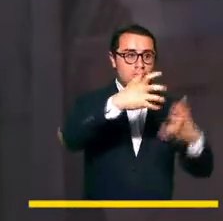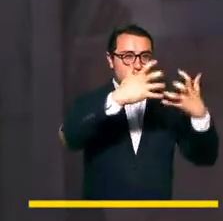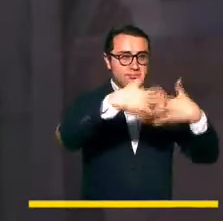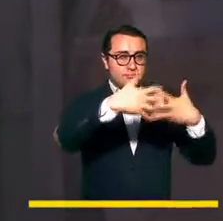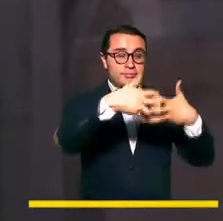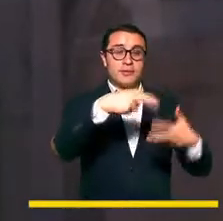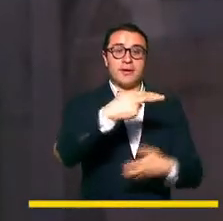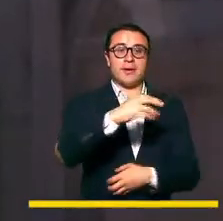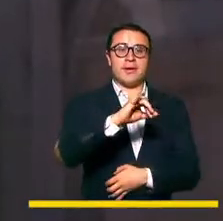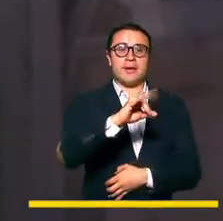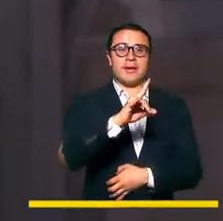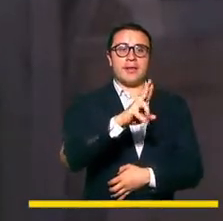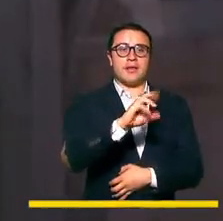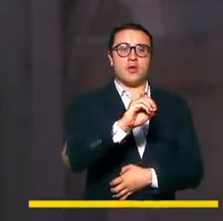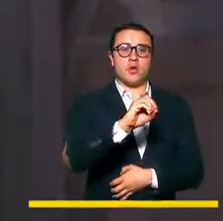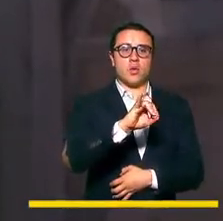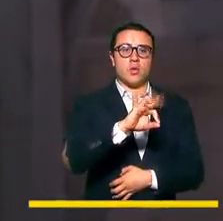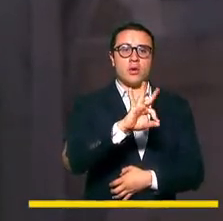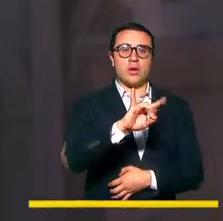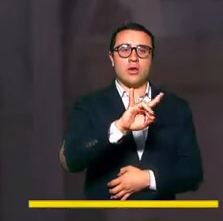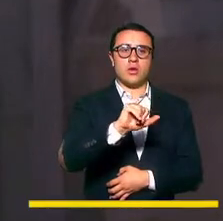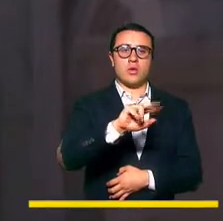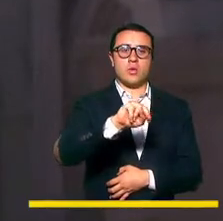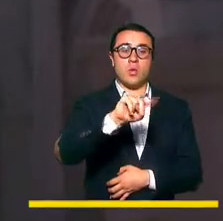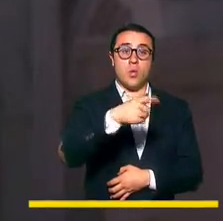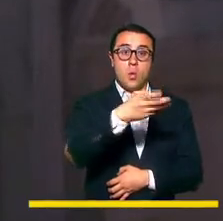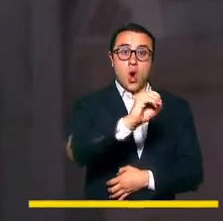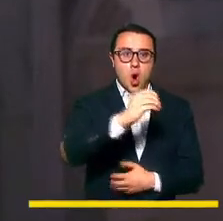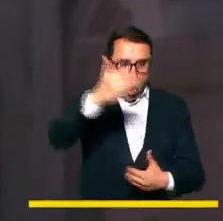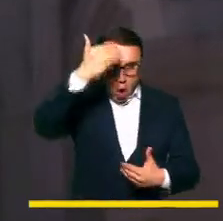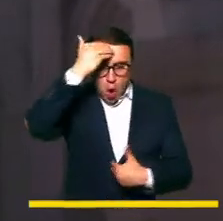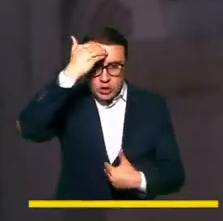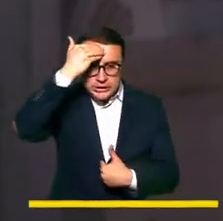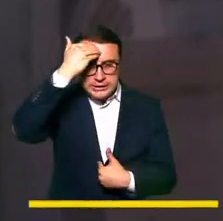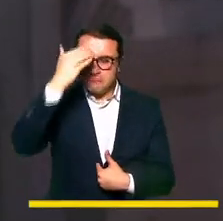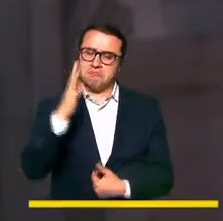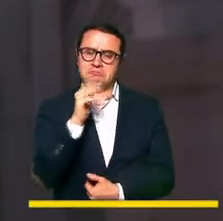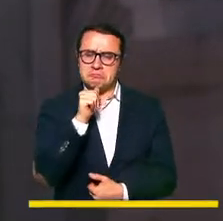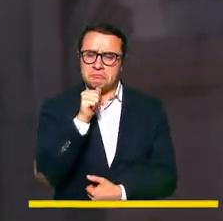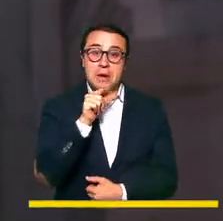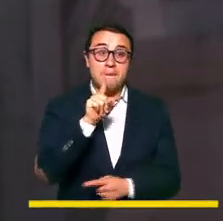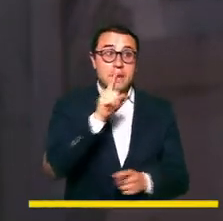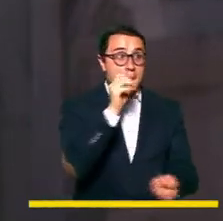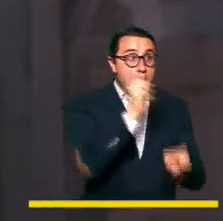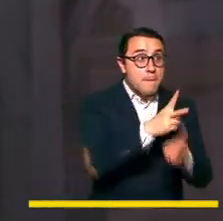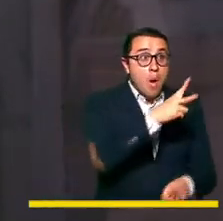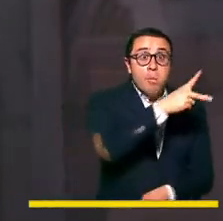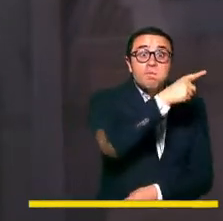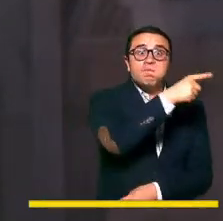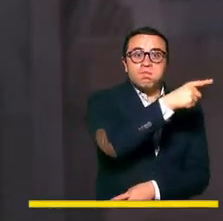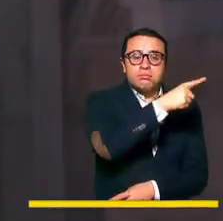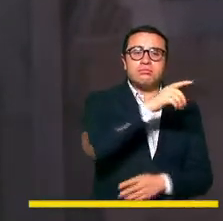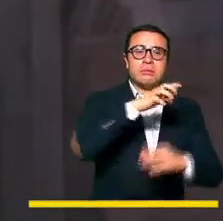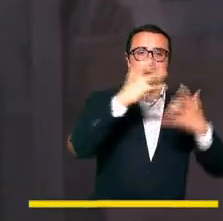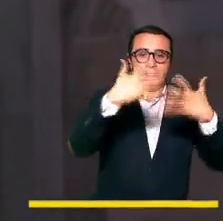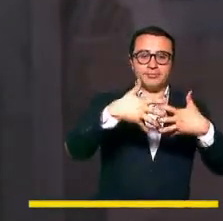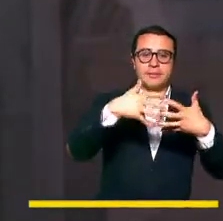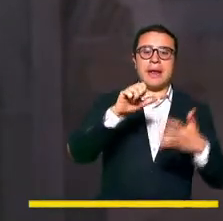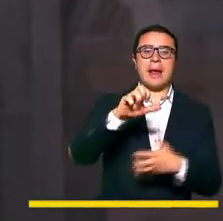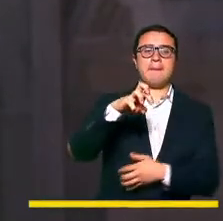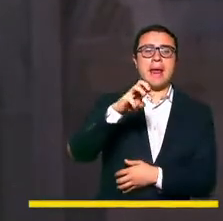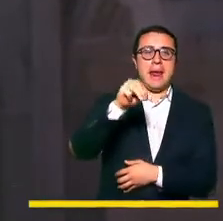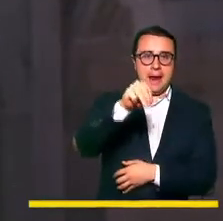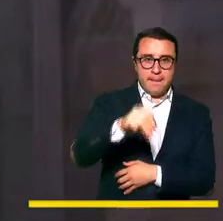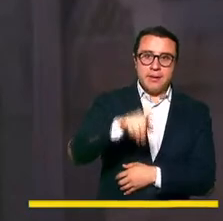poca conciencia tenemos, pero que hay un riesgo que EPM tiene que